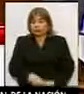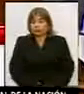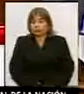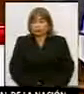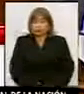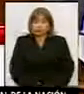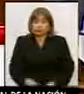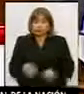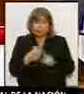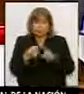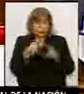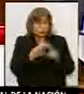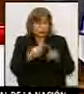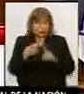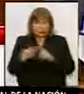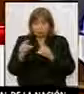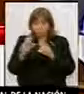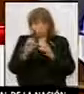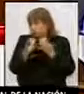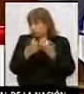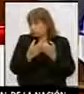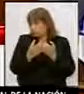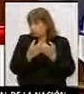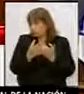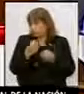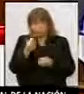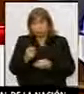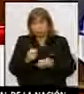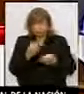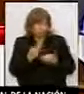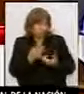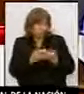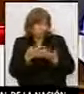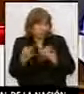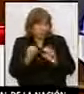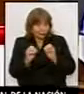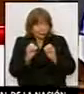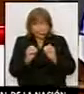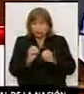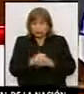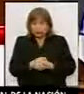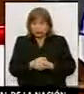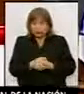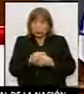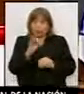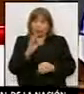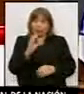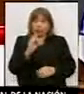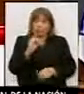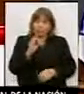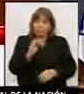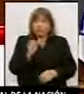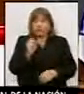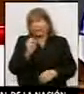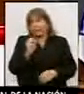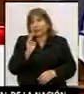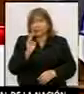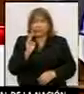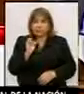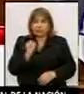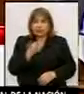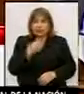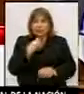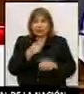decisiones distintas de los niveles vinculados a Agrobanco y las autorizaciones vinculadas a FONAFE, SBS y demás,